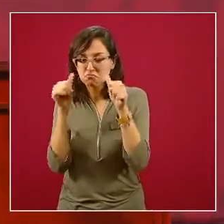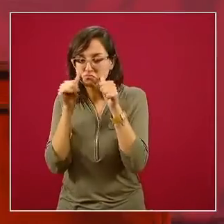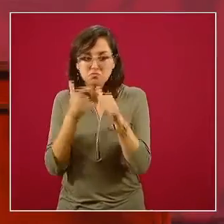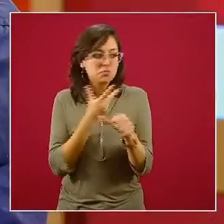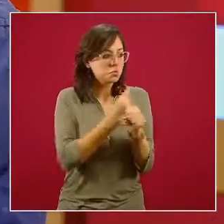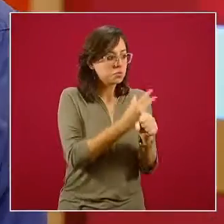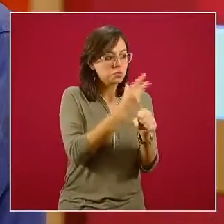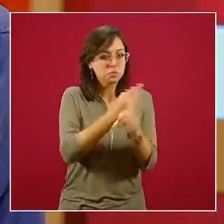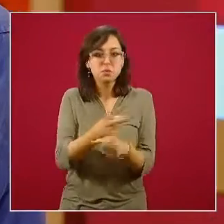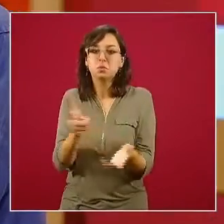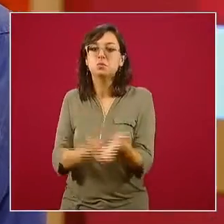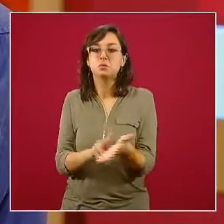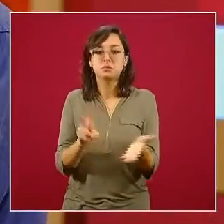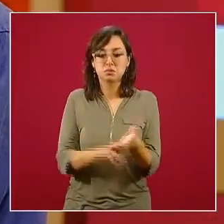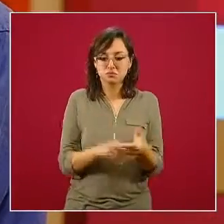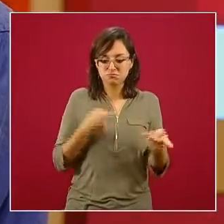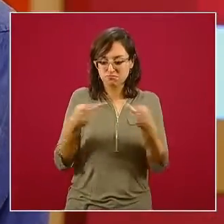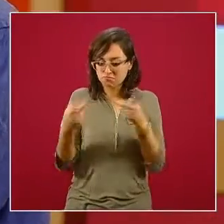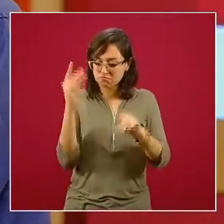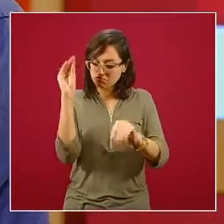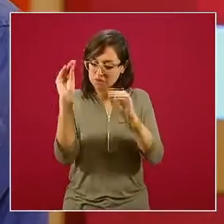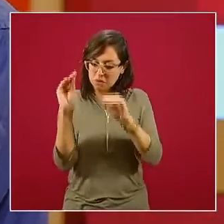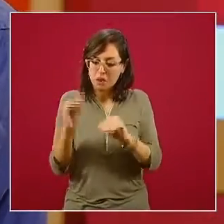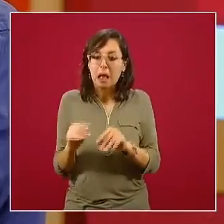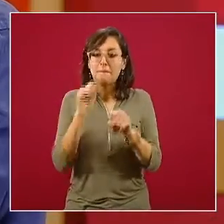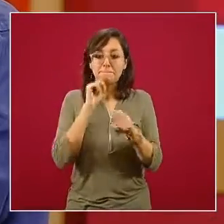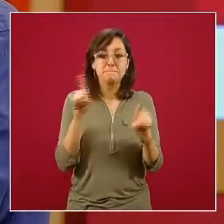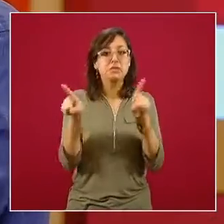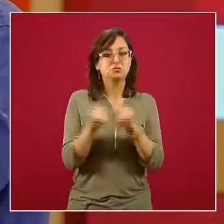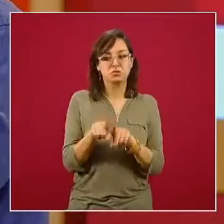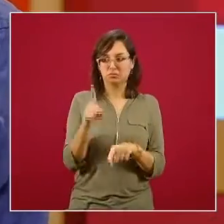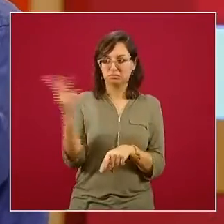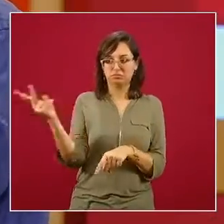valiosas para hacer este plan, sino además un liderazgo muy